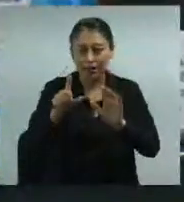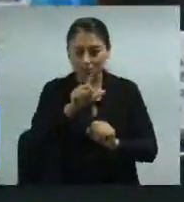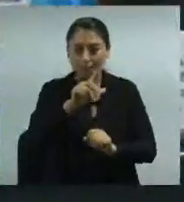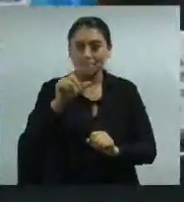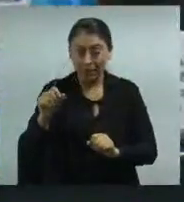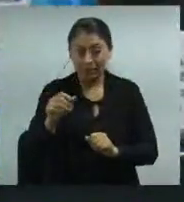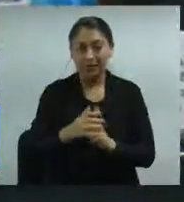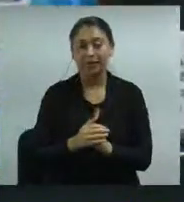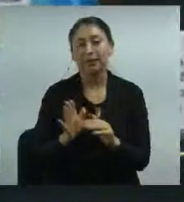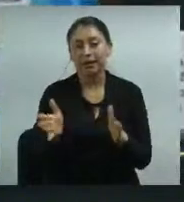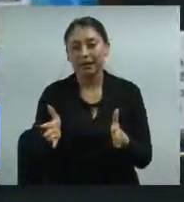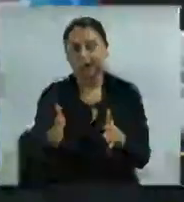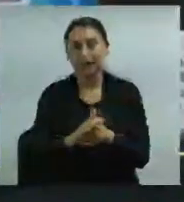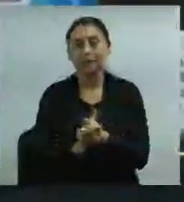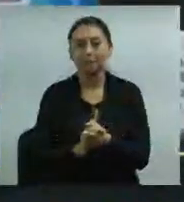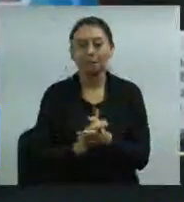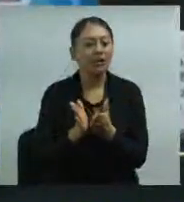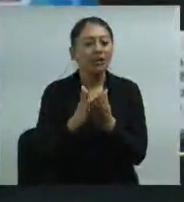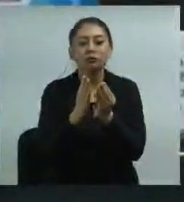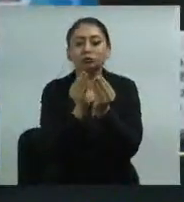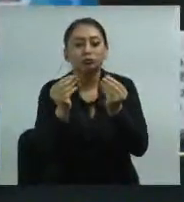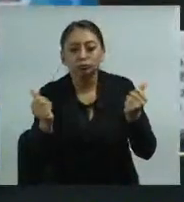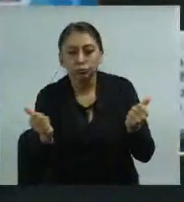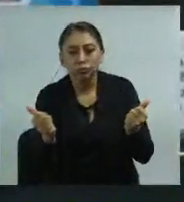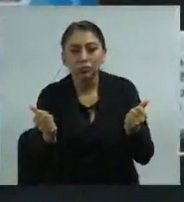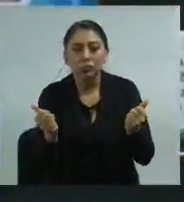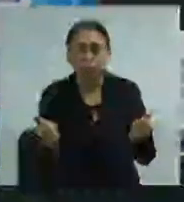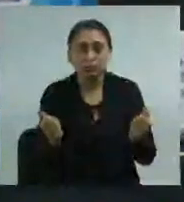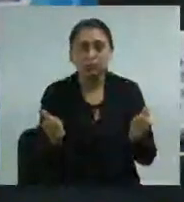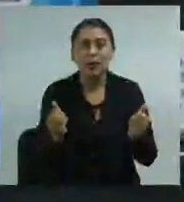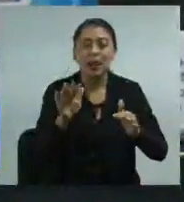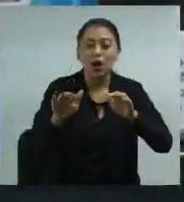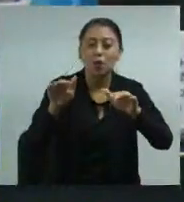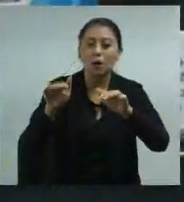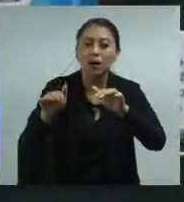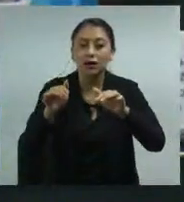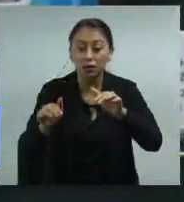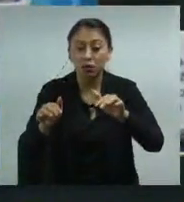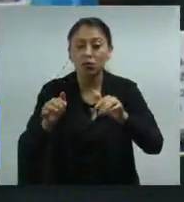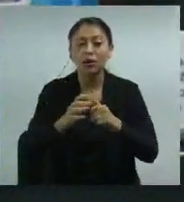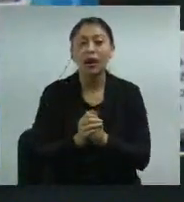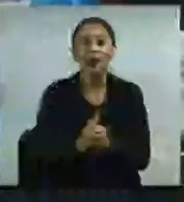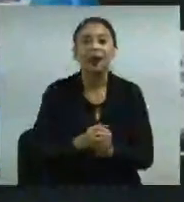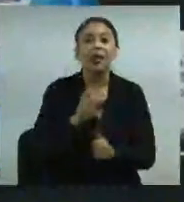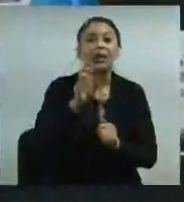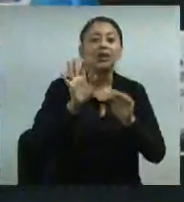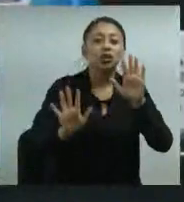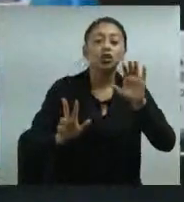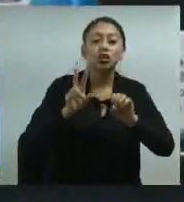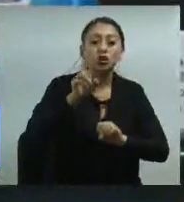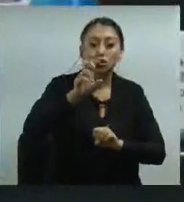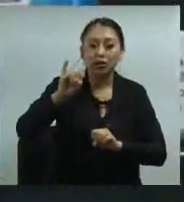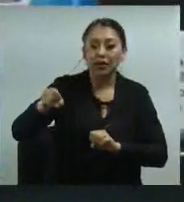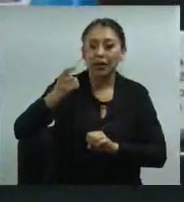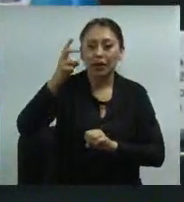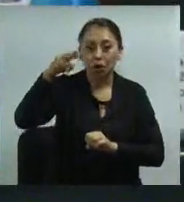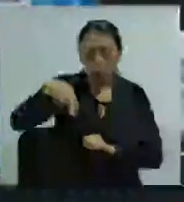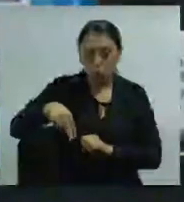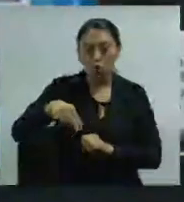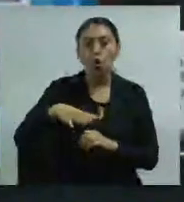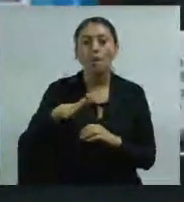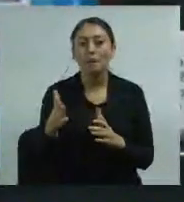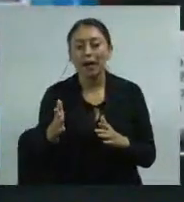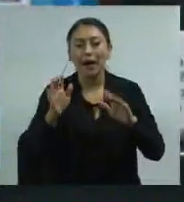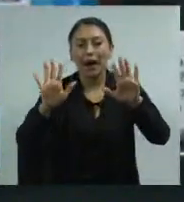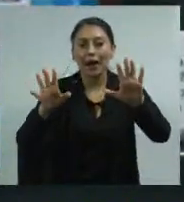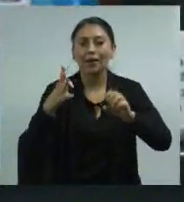y de acuerdo a lo resuelto, la convocatoria tendríamos que hacerla el 12 de junio para el 14 de octubre,